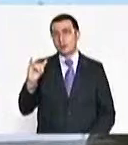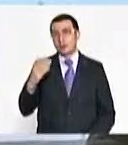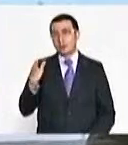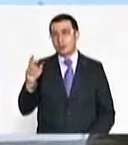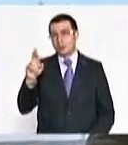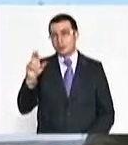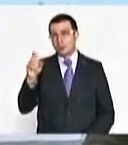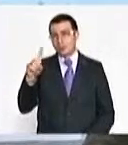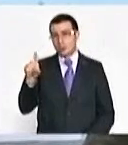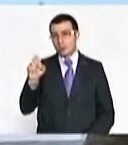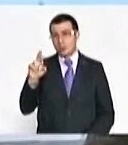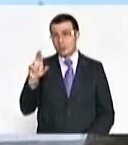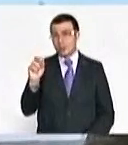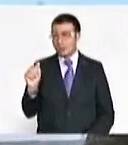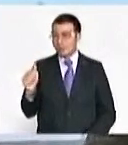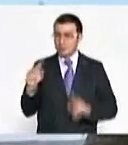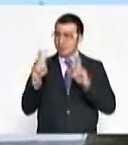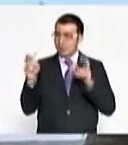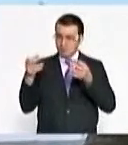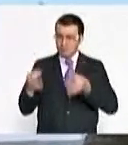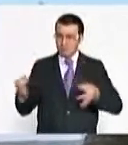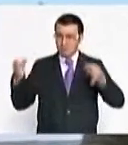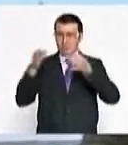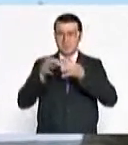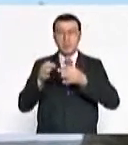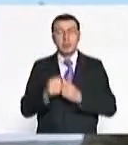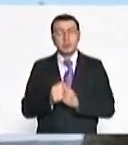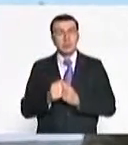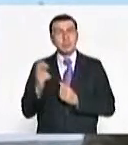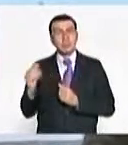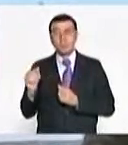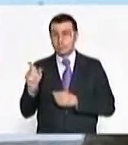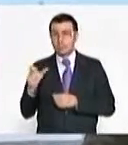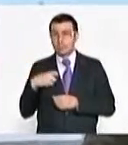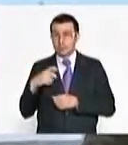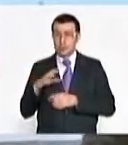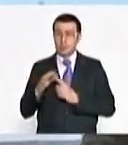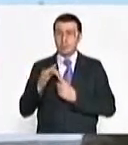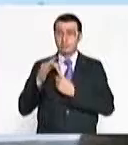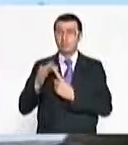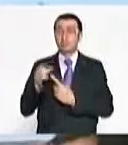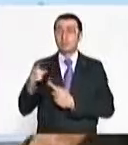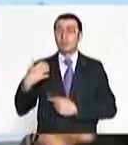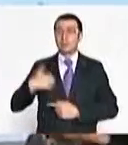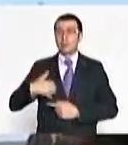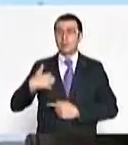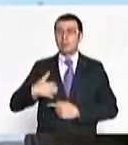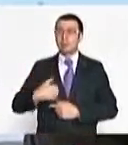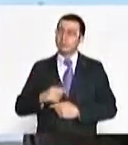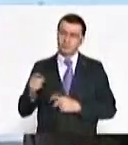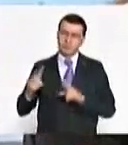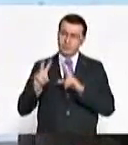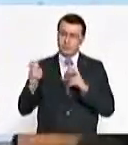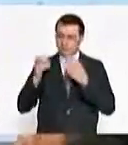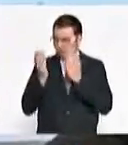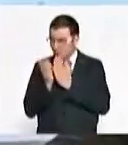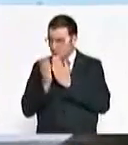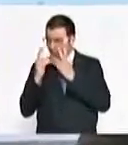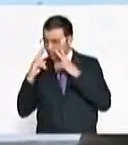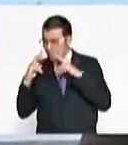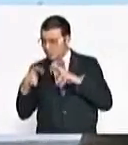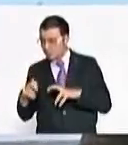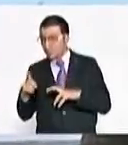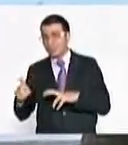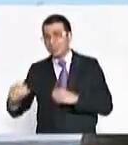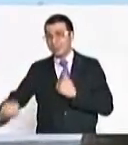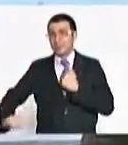estudiar este tema, tiene una especialidad en Argentina en este tema, y hace parte del grupo de médicos del Parque Médico para apoyarnos en la